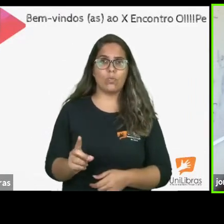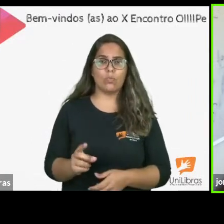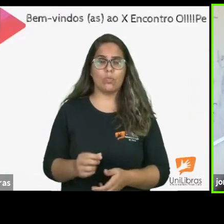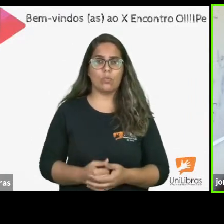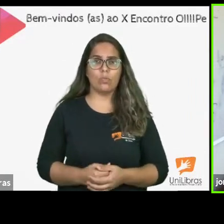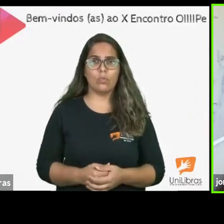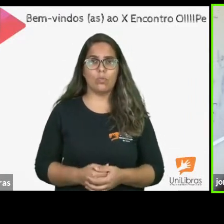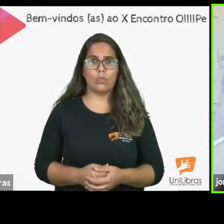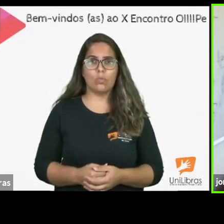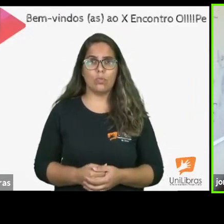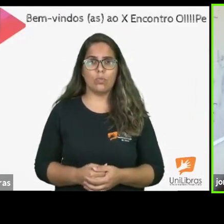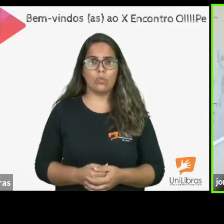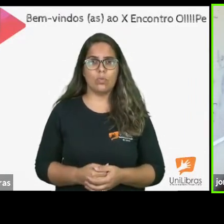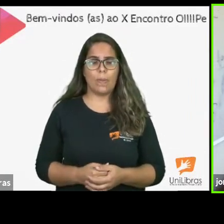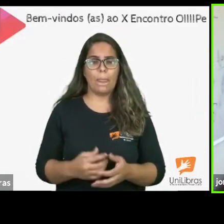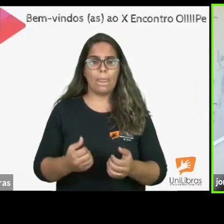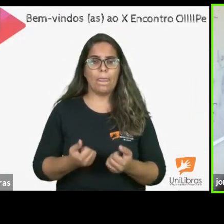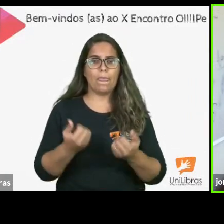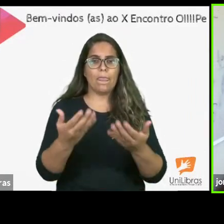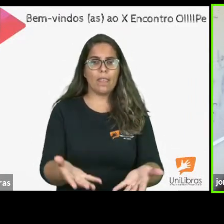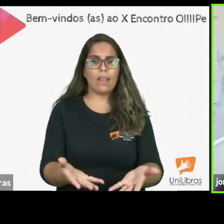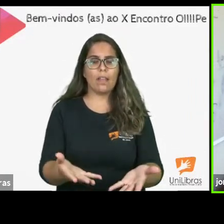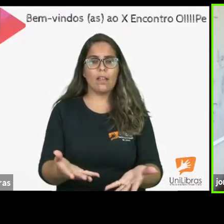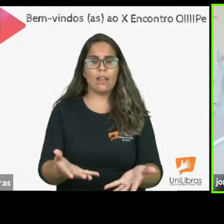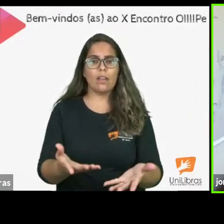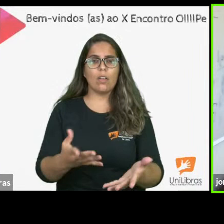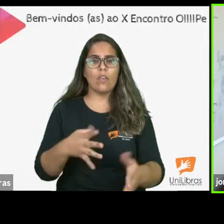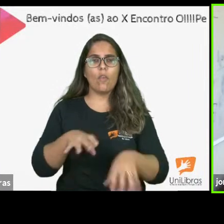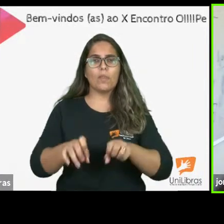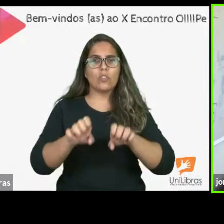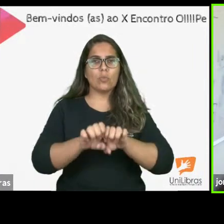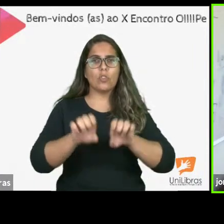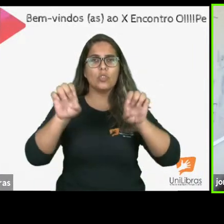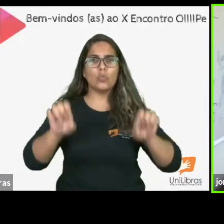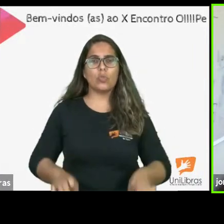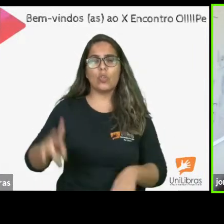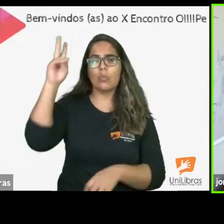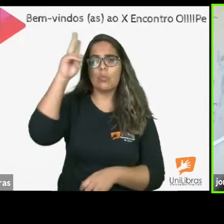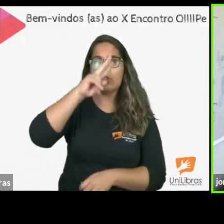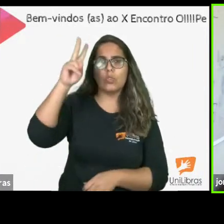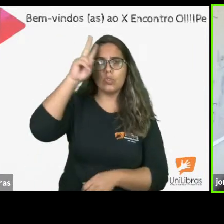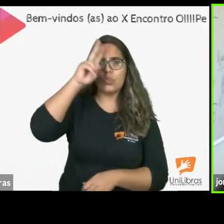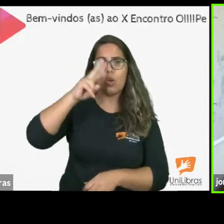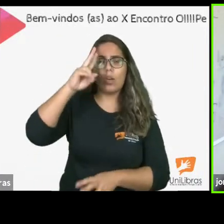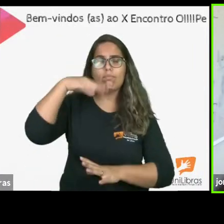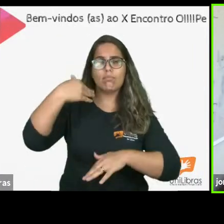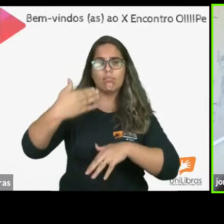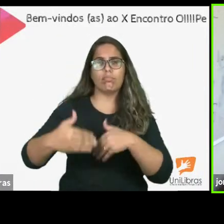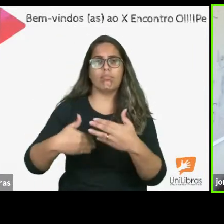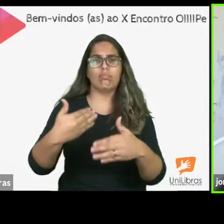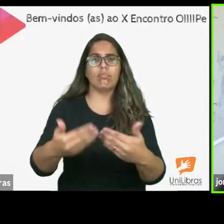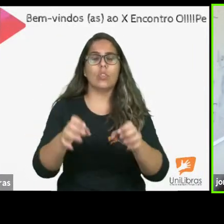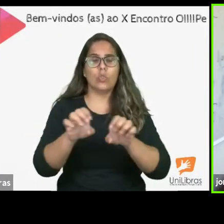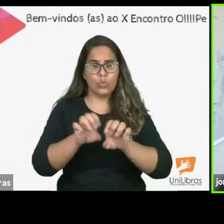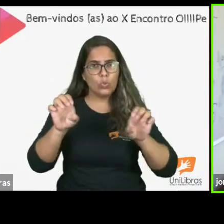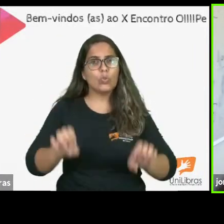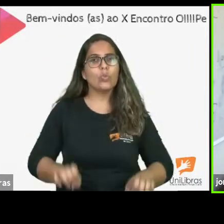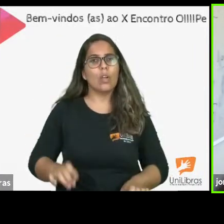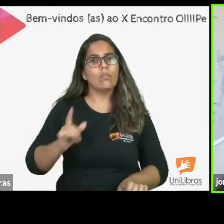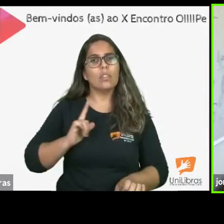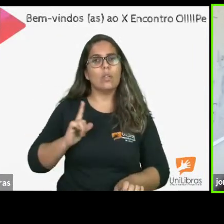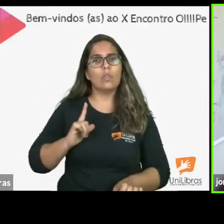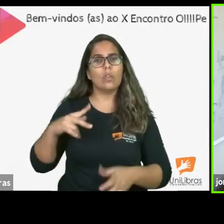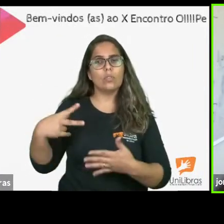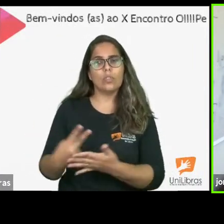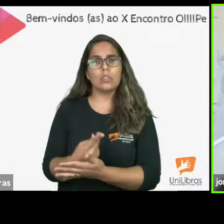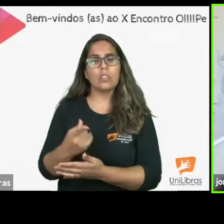a haber transformación de la estructura en una historia de deriva en correspondencia estructural con la circunstancia en que